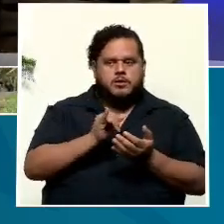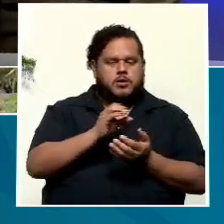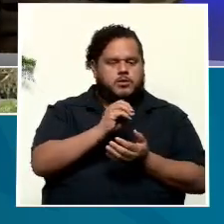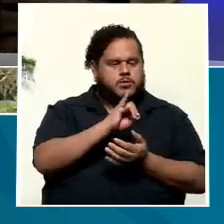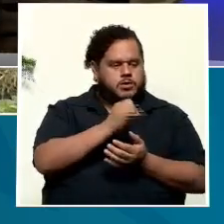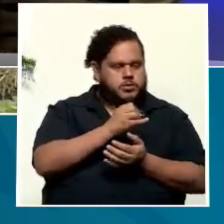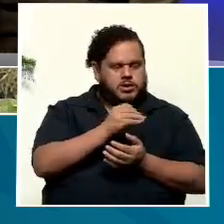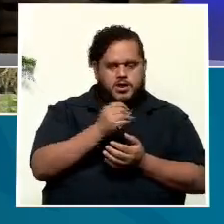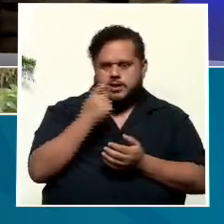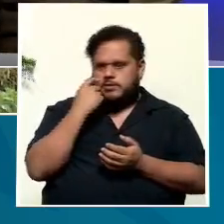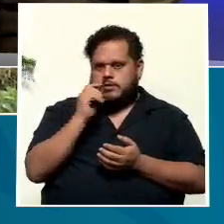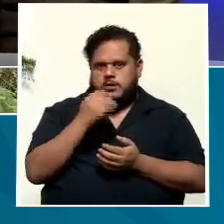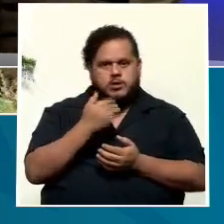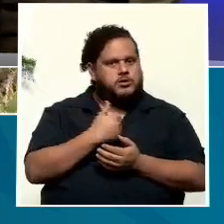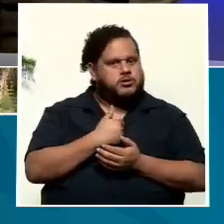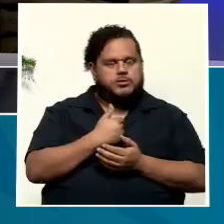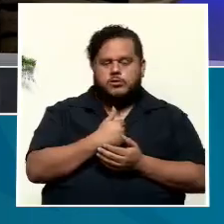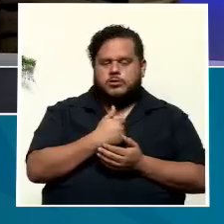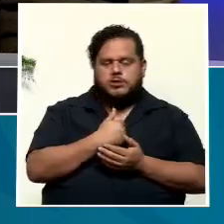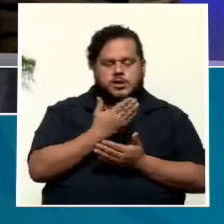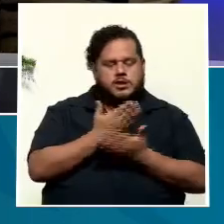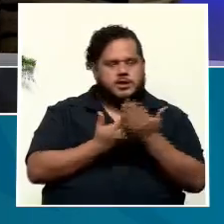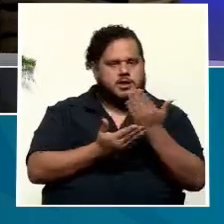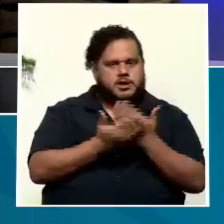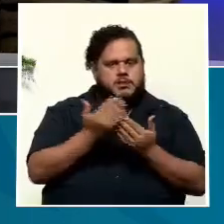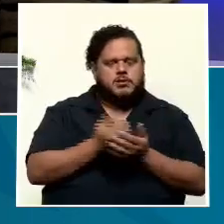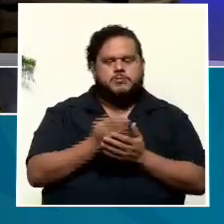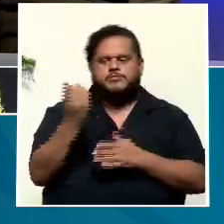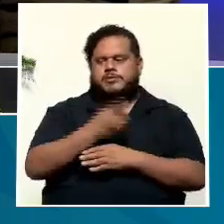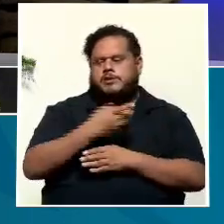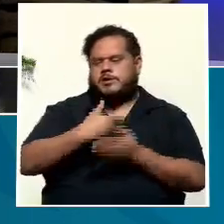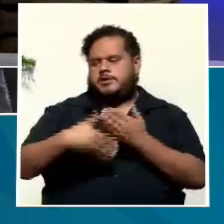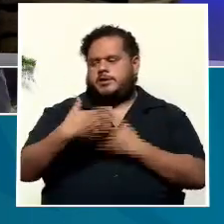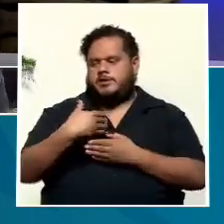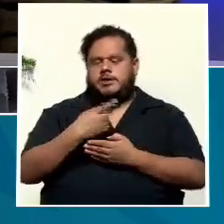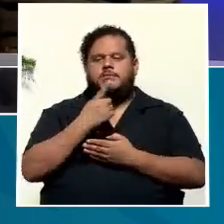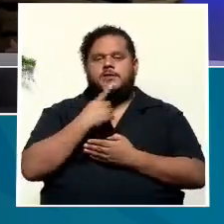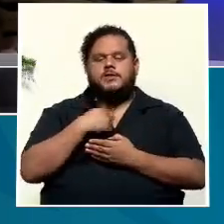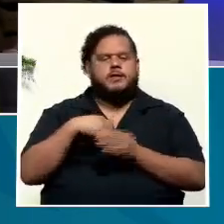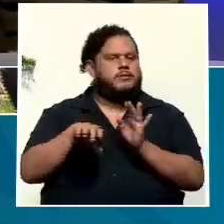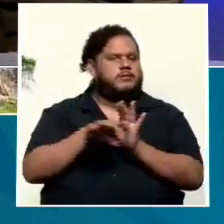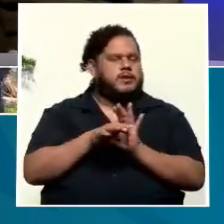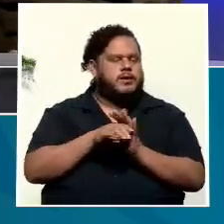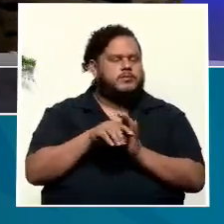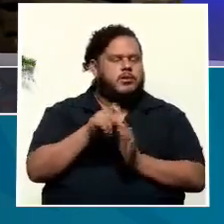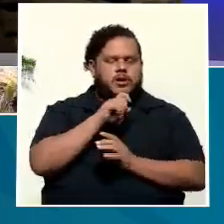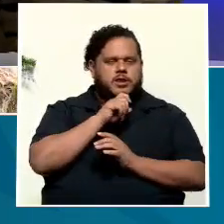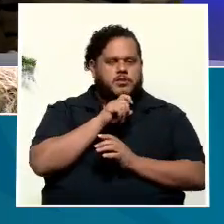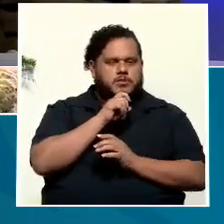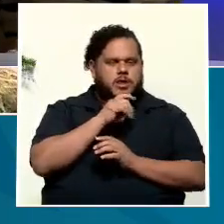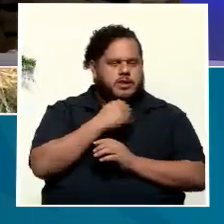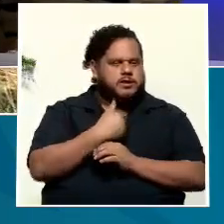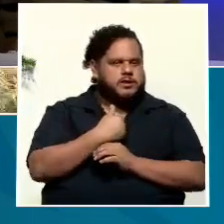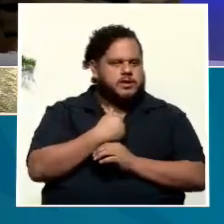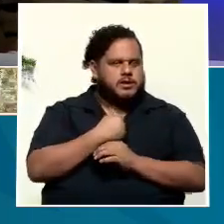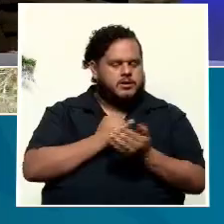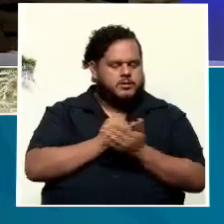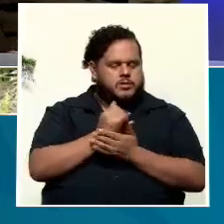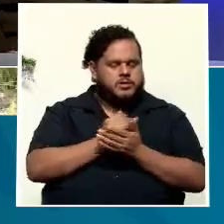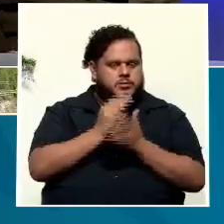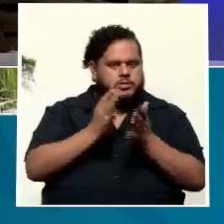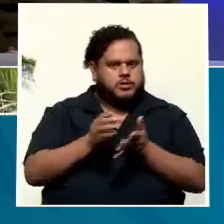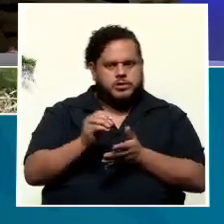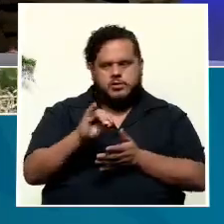Fiscalía, no los tienen tan a la mano. Días atrás me comentaban, por ejemplo, las dificultades que han tenido los investigadores del